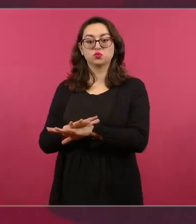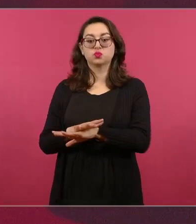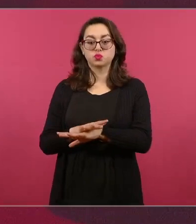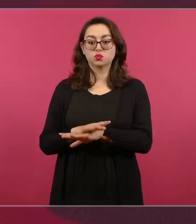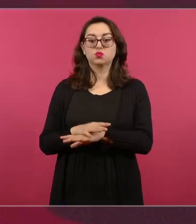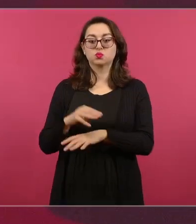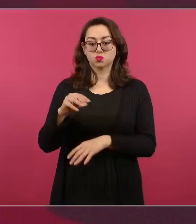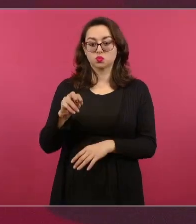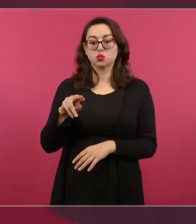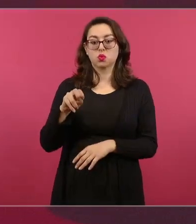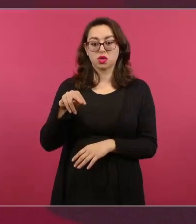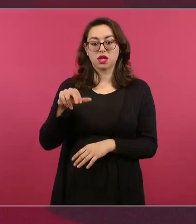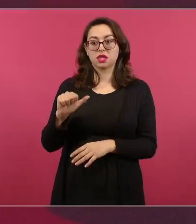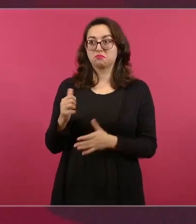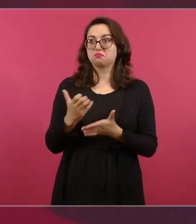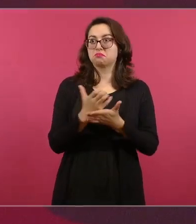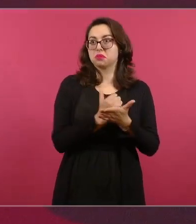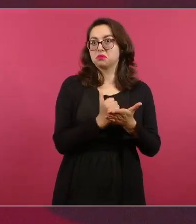de Morena,